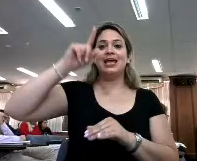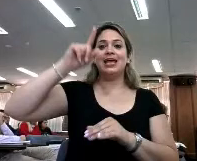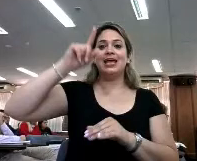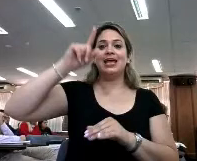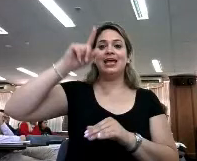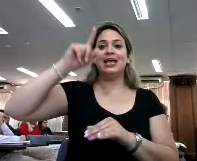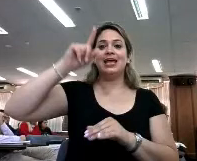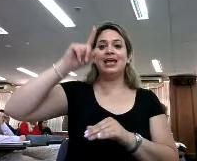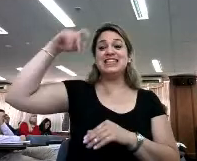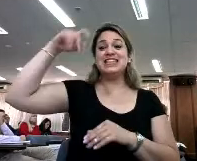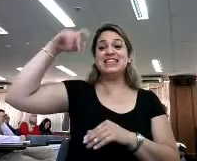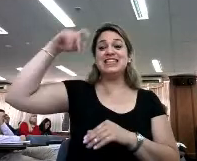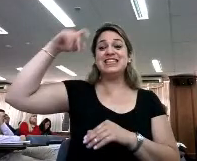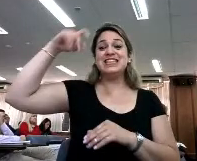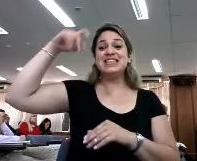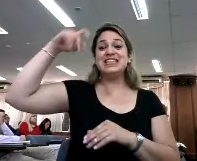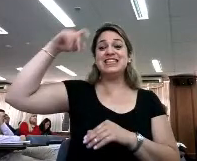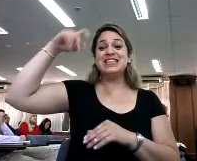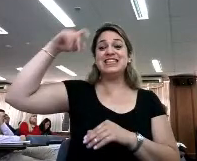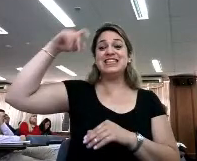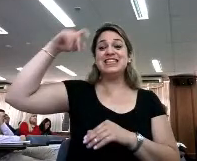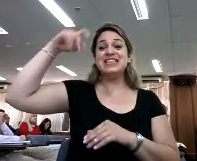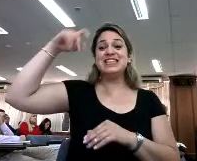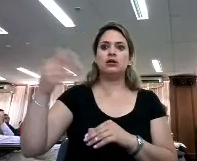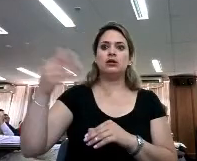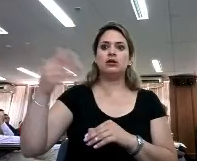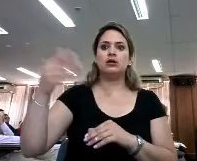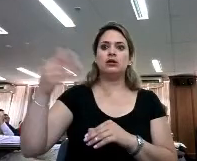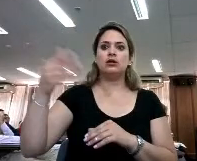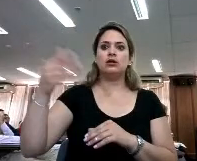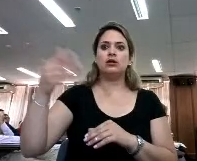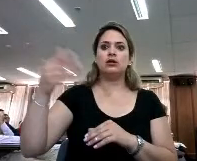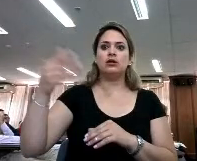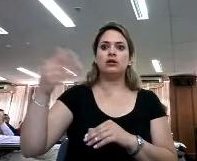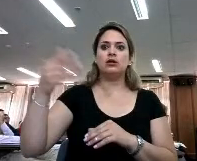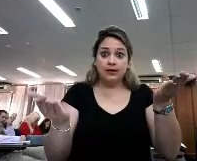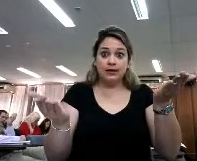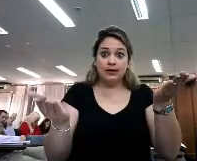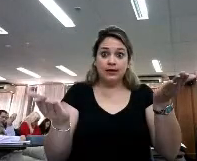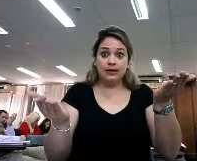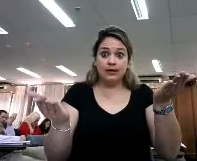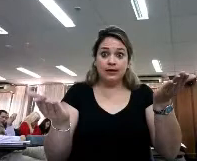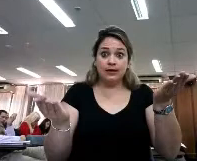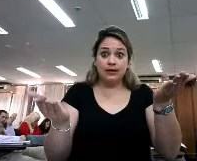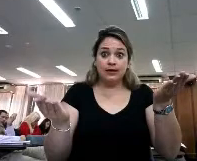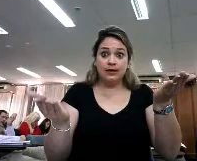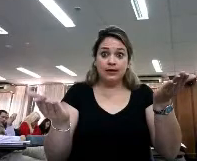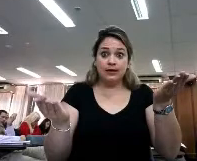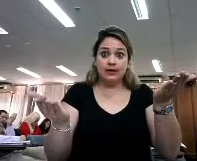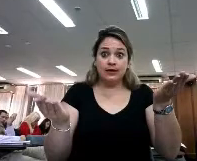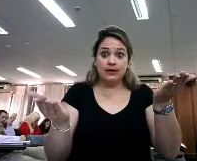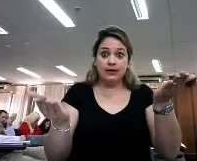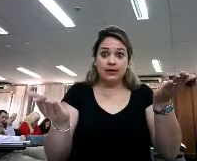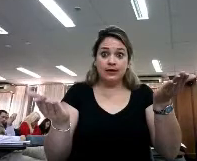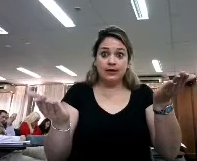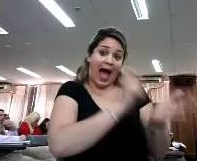contrapesos. El peso que se le da en favor de los autores y titulares y el contrapeso que se le da para que ciertos